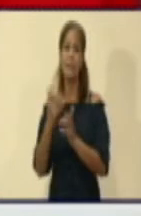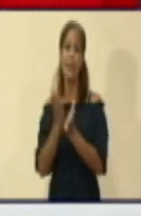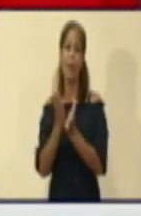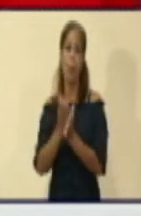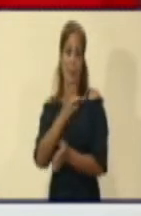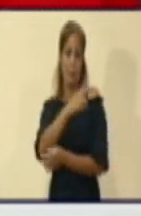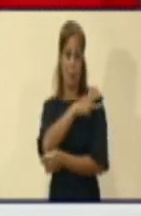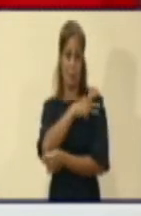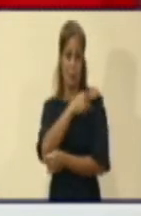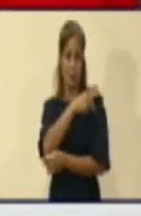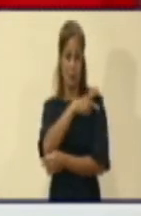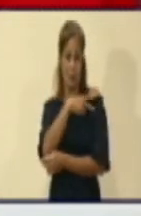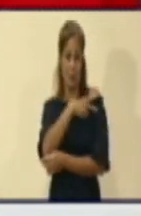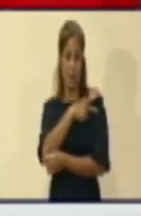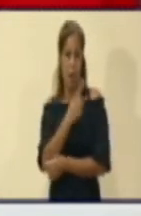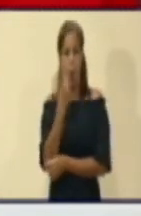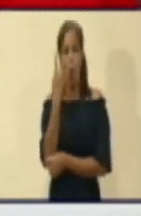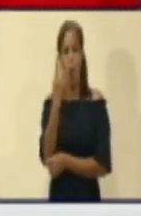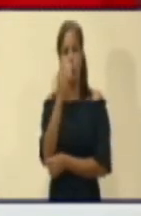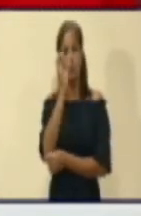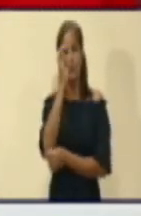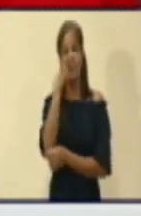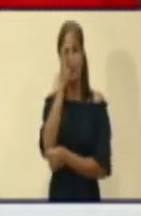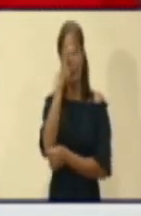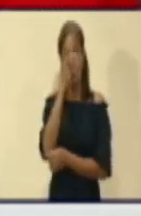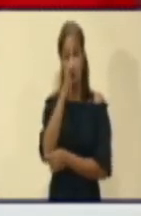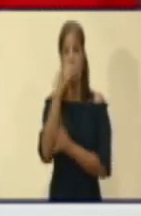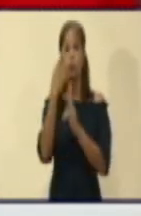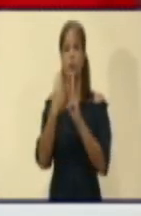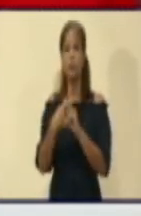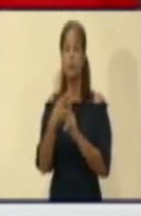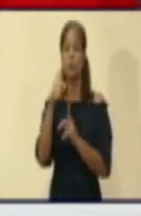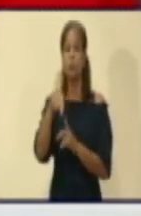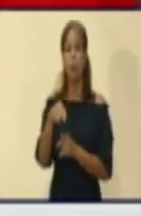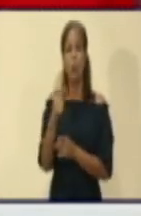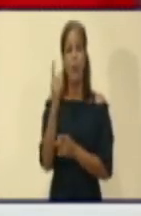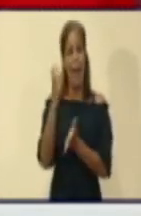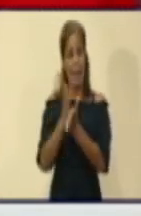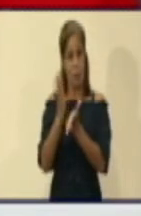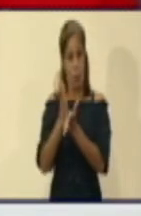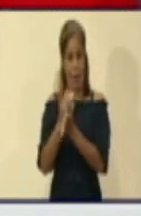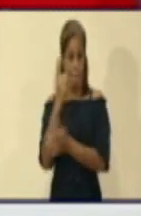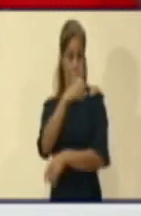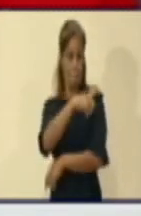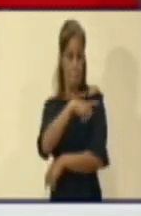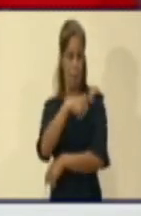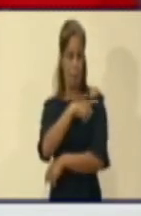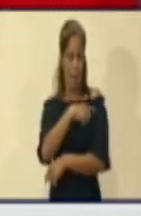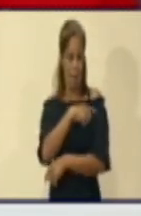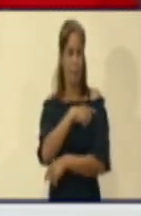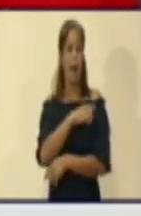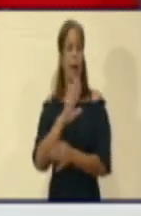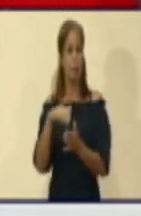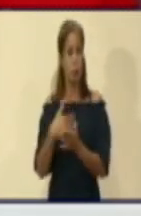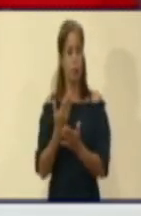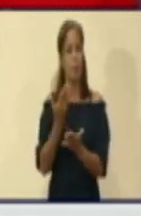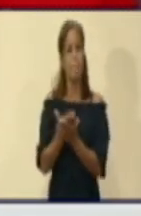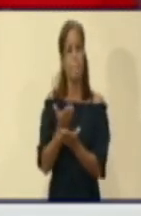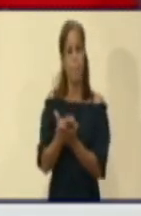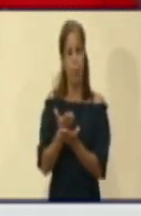círculos, queda solo un círculo infantil y un semi-internado, incluyendo Bayamo y Manzanillo. ¿Cuál será? Bueno, les propongo que se comuniquen